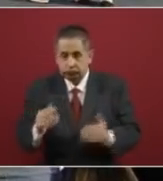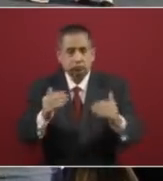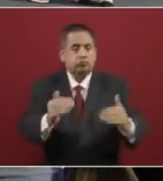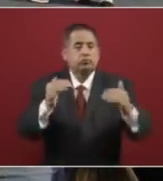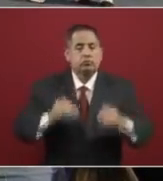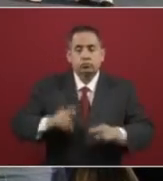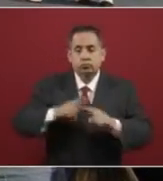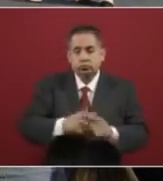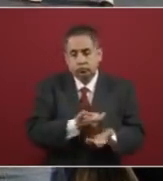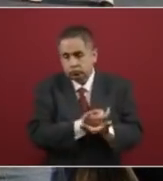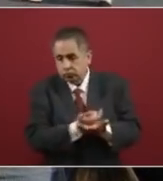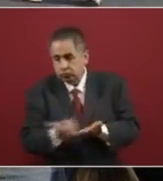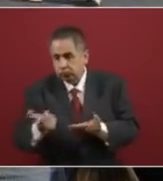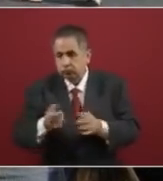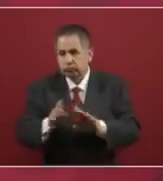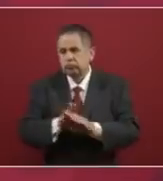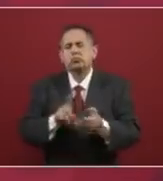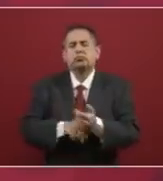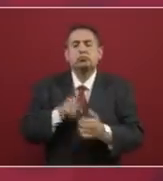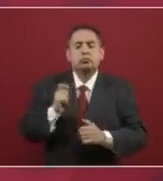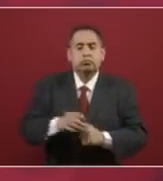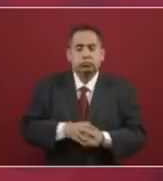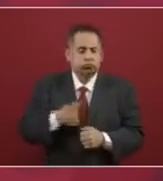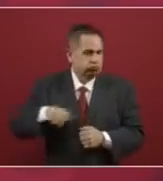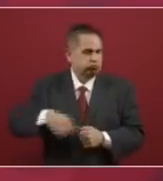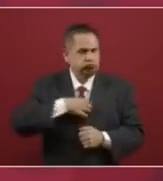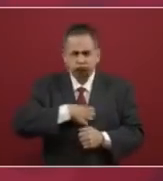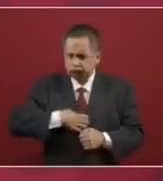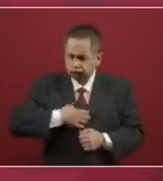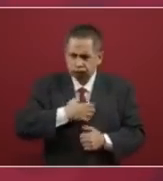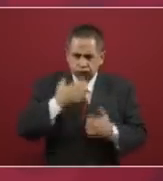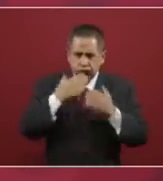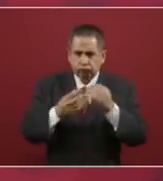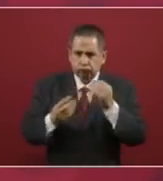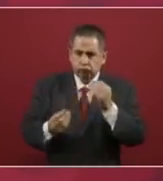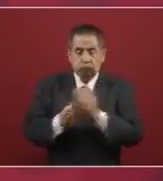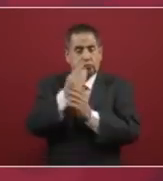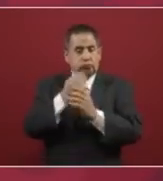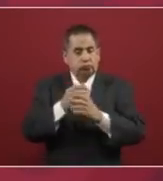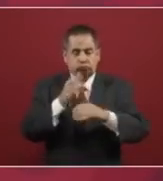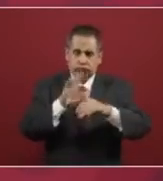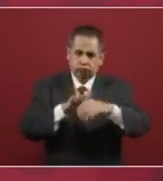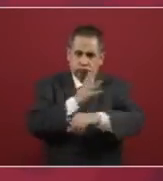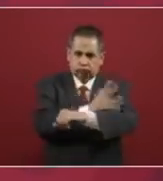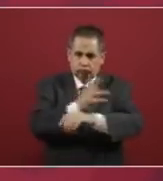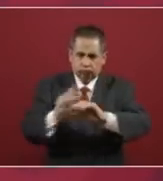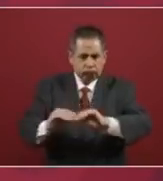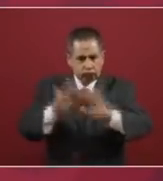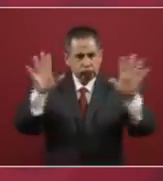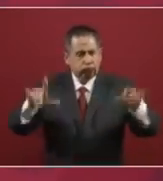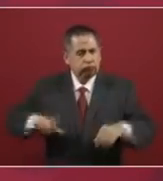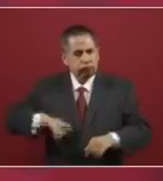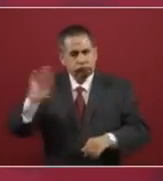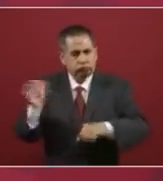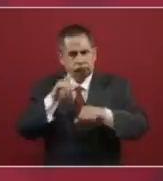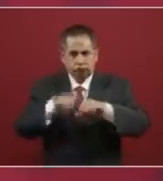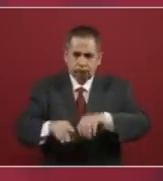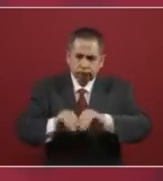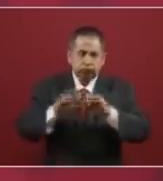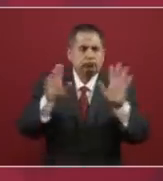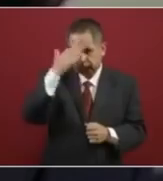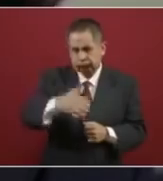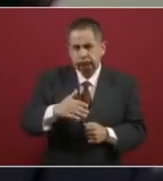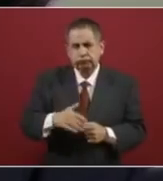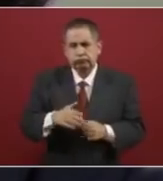nómina? Estamos muy contentos porque vamos a anunciar un nuevo acto de transparencia del Gobierno Federal. Este es un